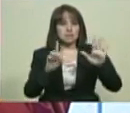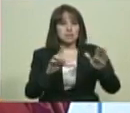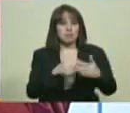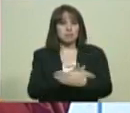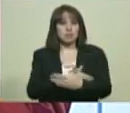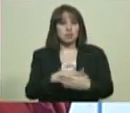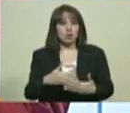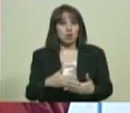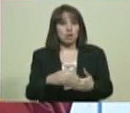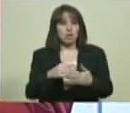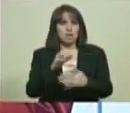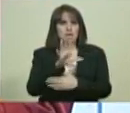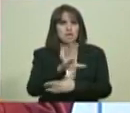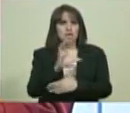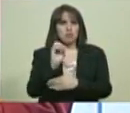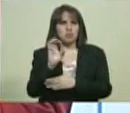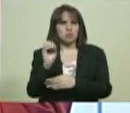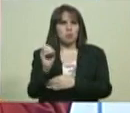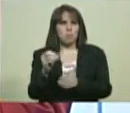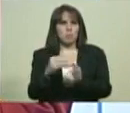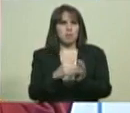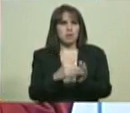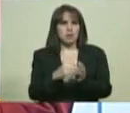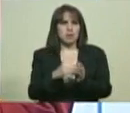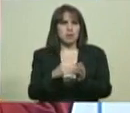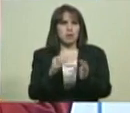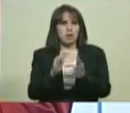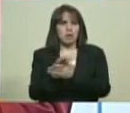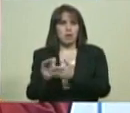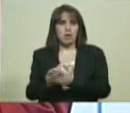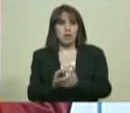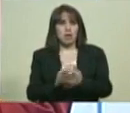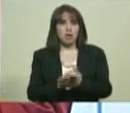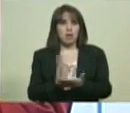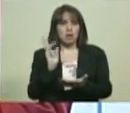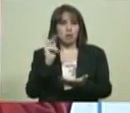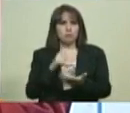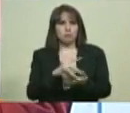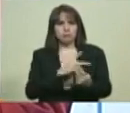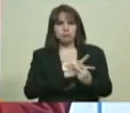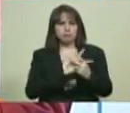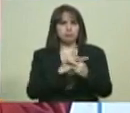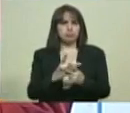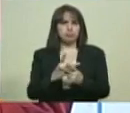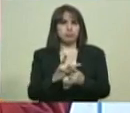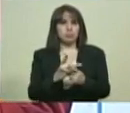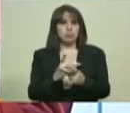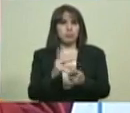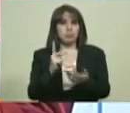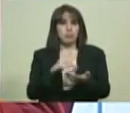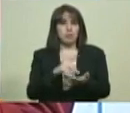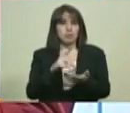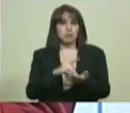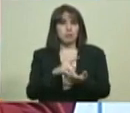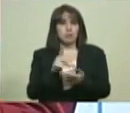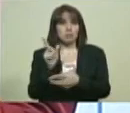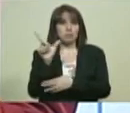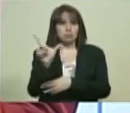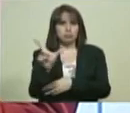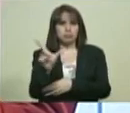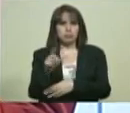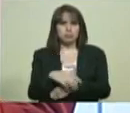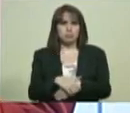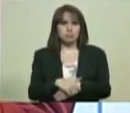6.500.000 compatriotas se sacaron voluntariamente el carnet para ser militantes del Partido Socialista Unido de